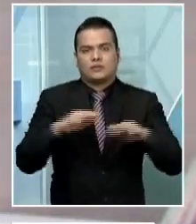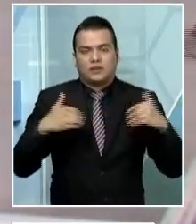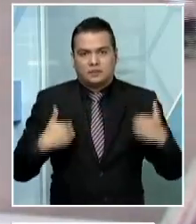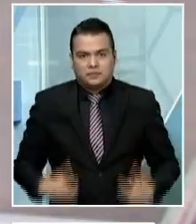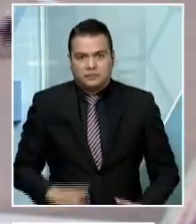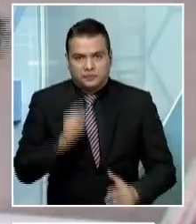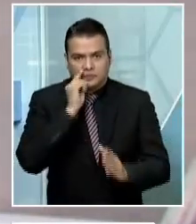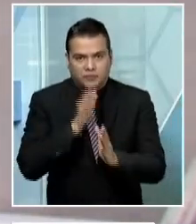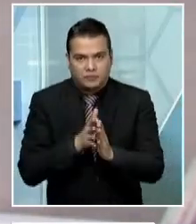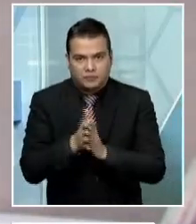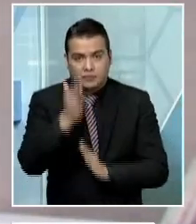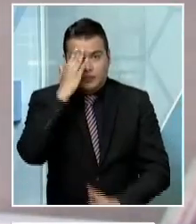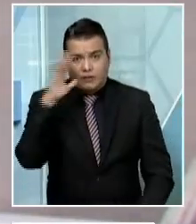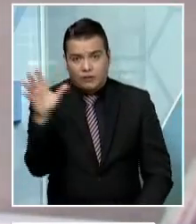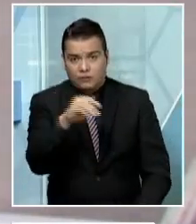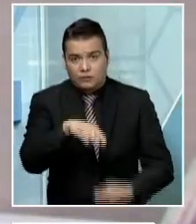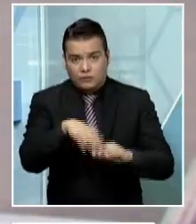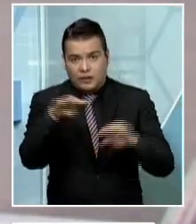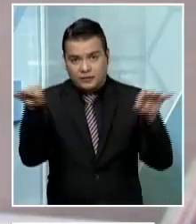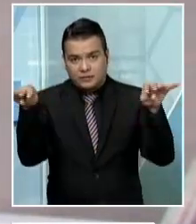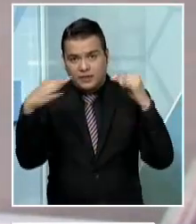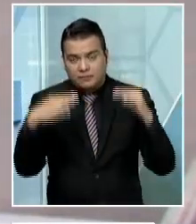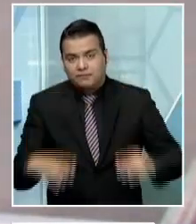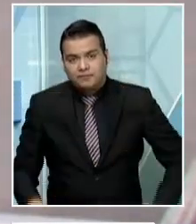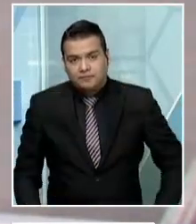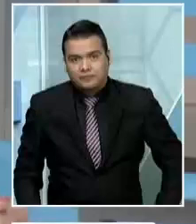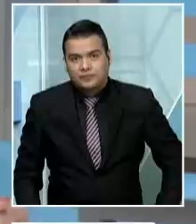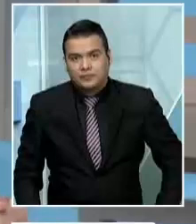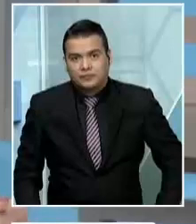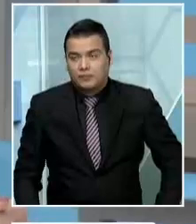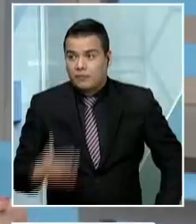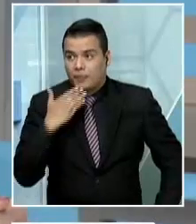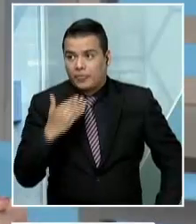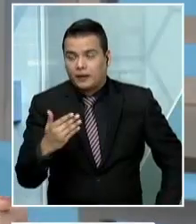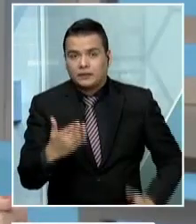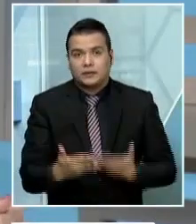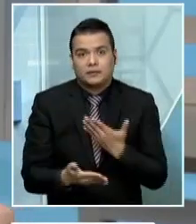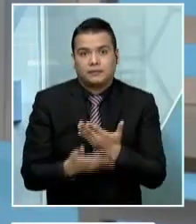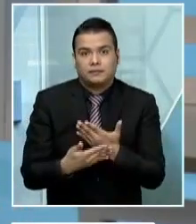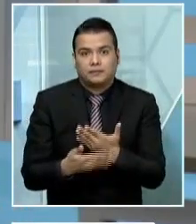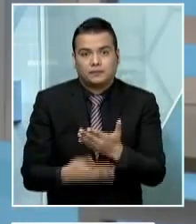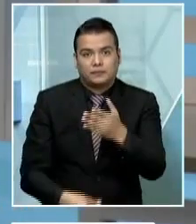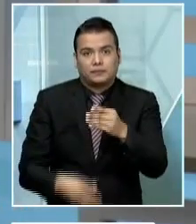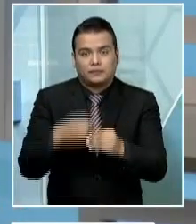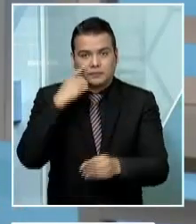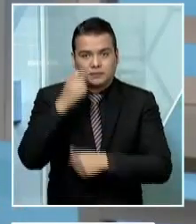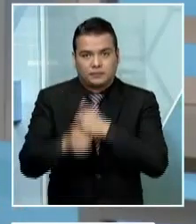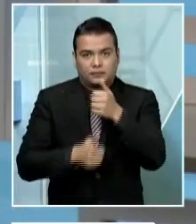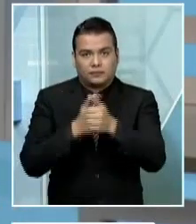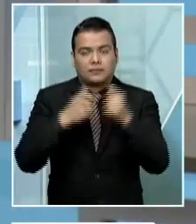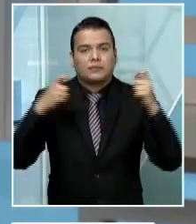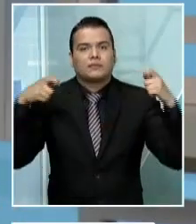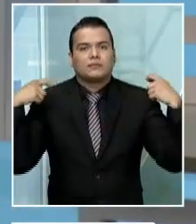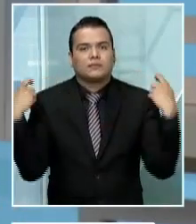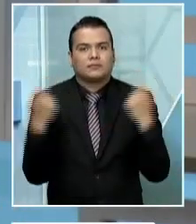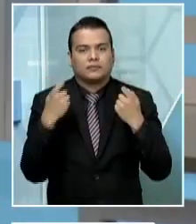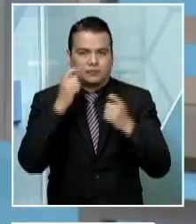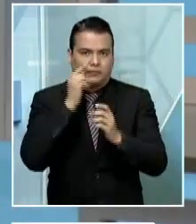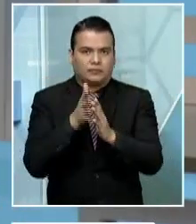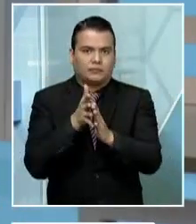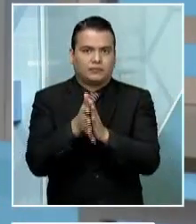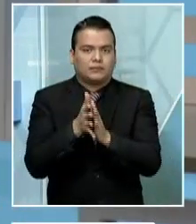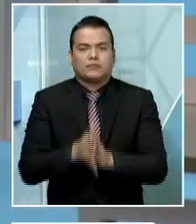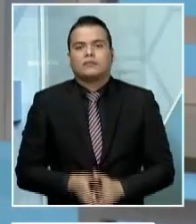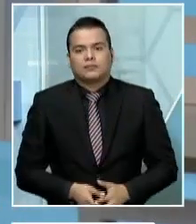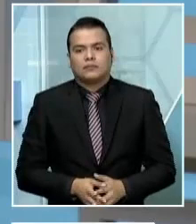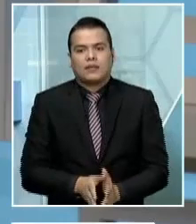Estacio, 90 Minutos, el noticiero regional más visto en Colombia. Gracias, Catherine. Y la siguiente información es presentada por Valle en Paz.